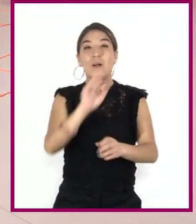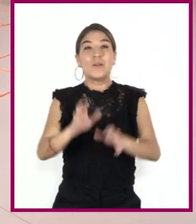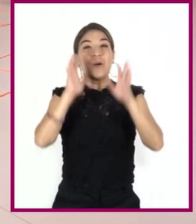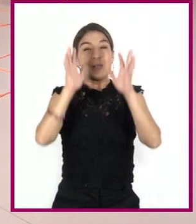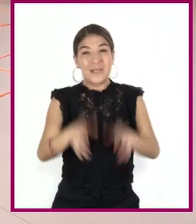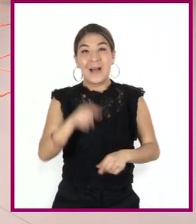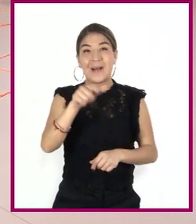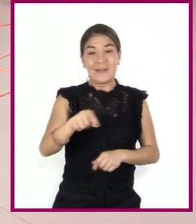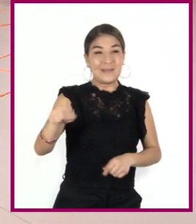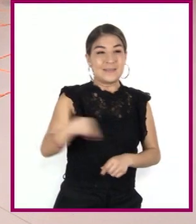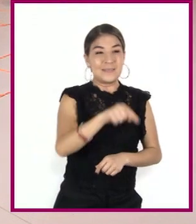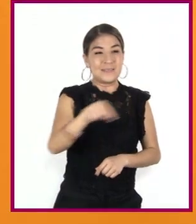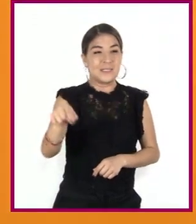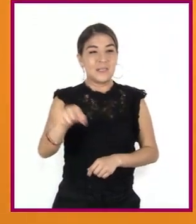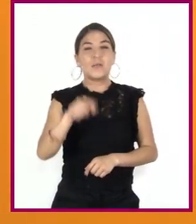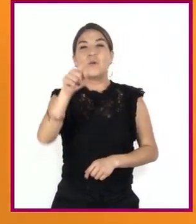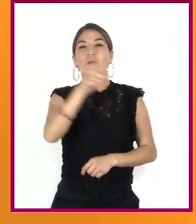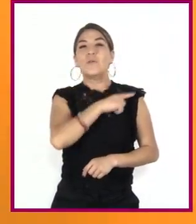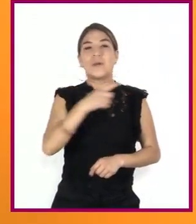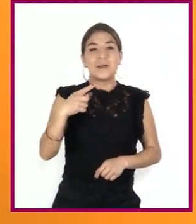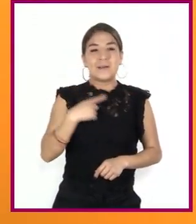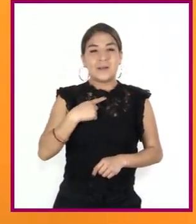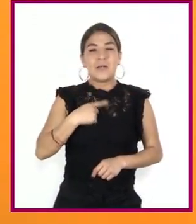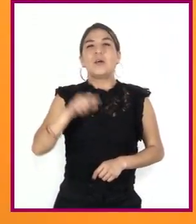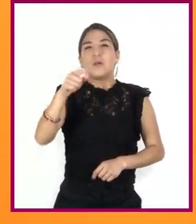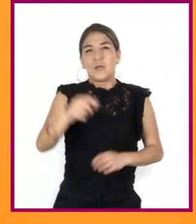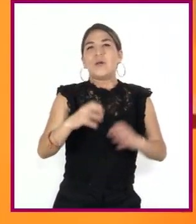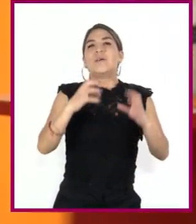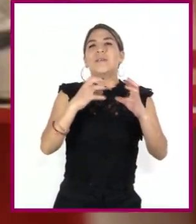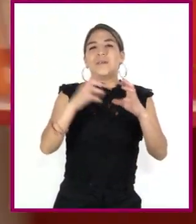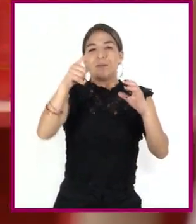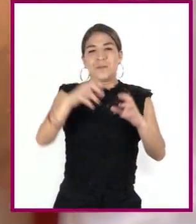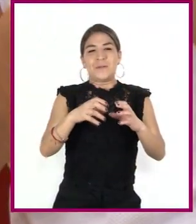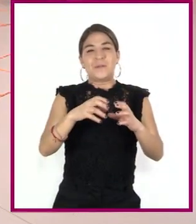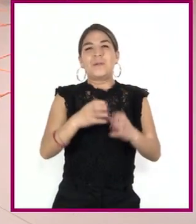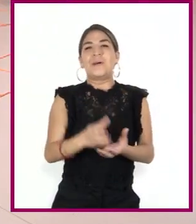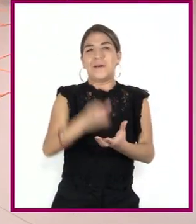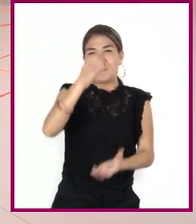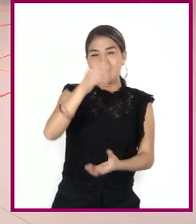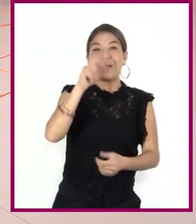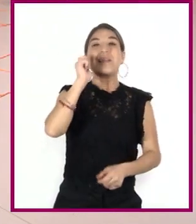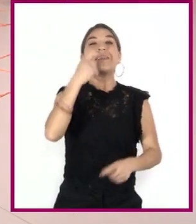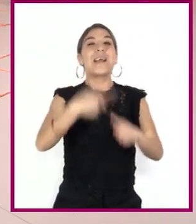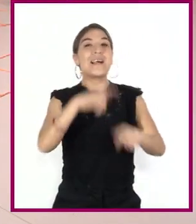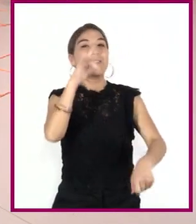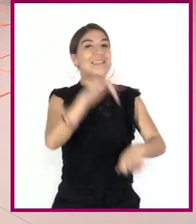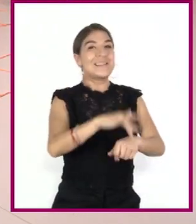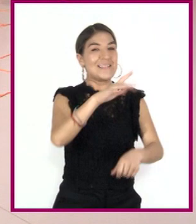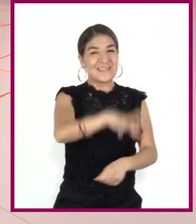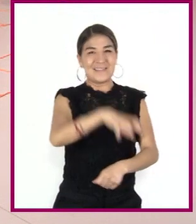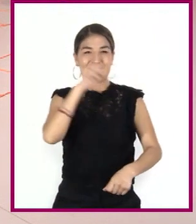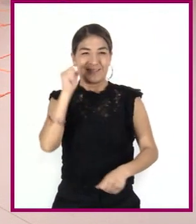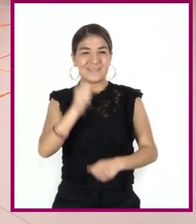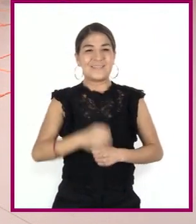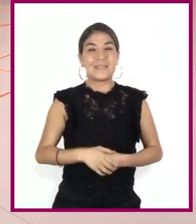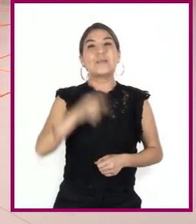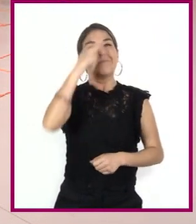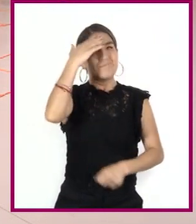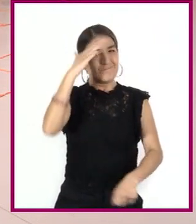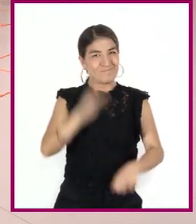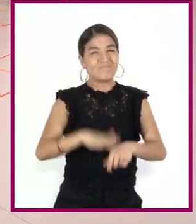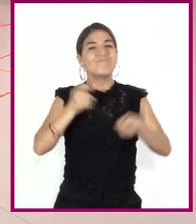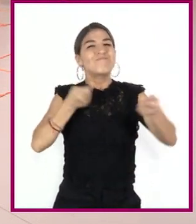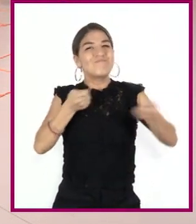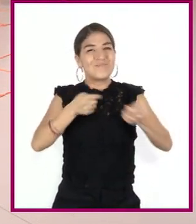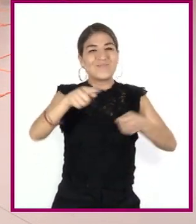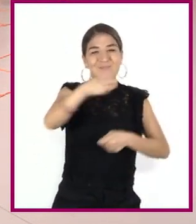pasar en zigzag tienen que tomar la botella. Vamos a ver quién la toma primero. ¿Están listos? Nuestra competencia. Aparte, esto es también de memoria, de acordarnos.